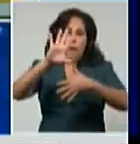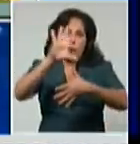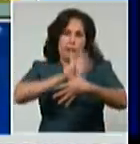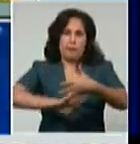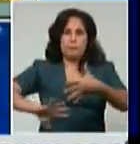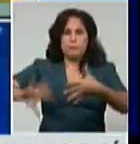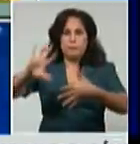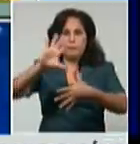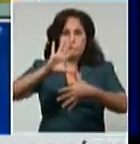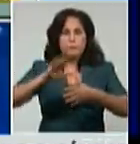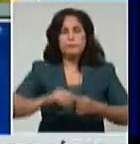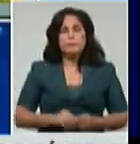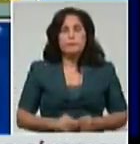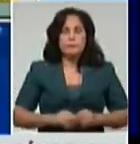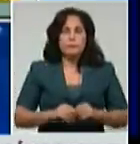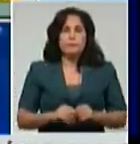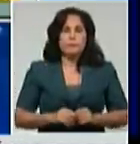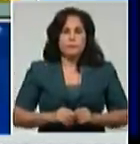Américas.